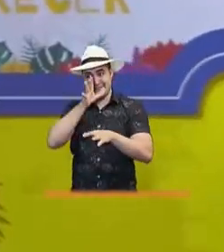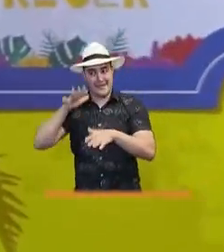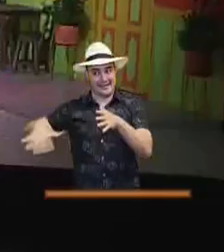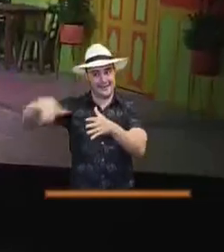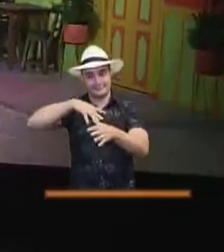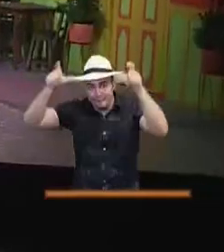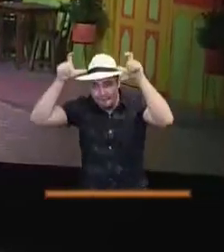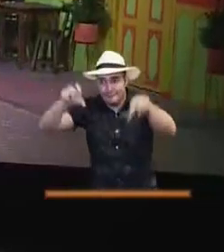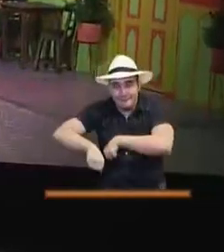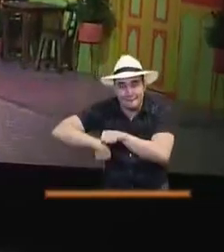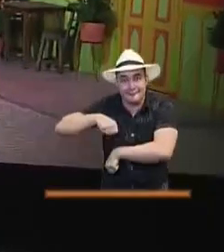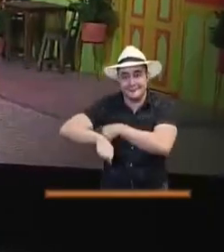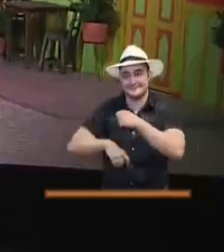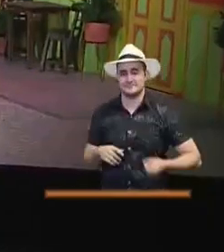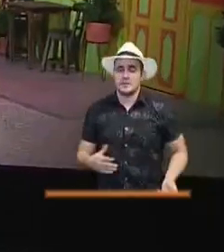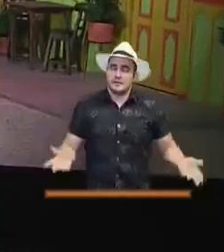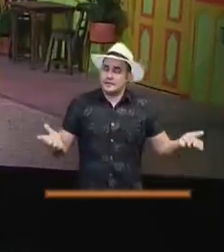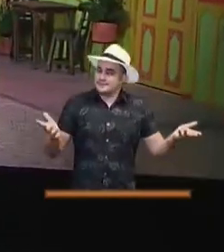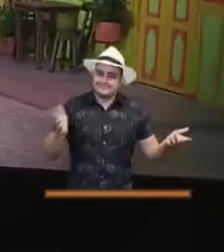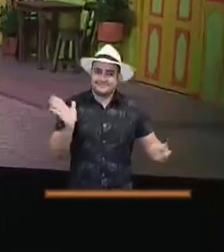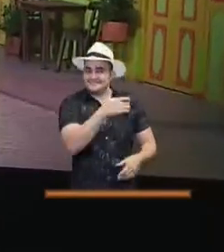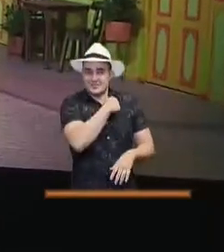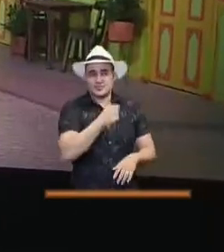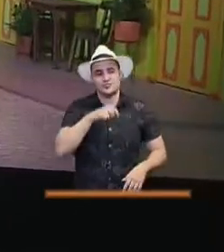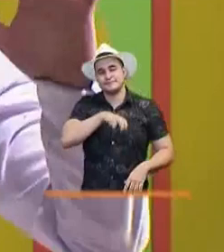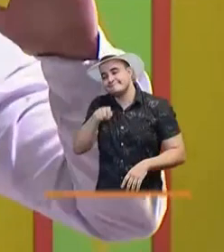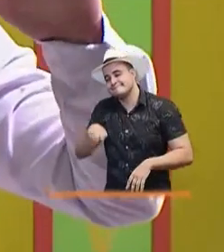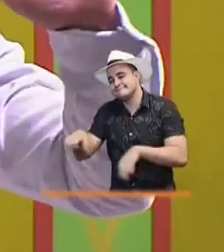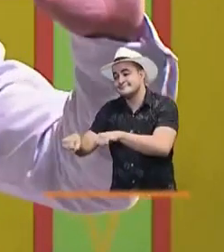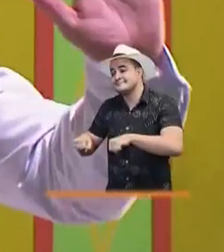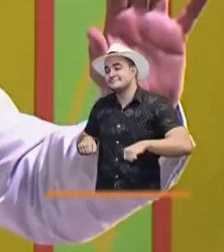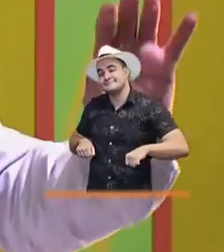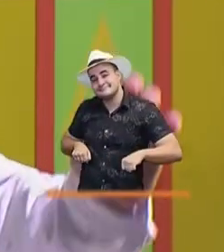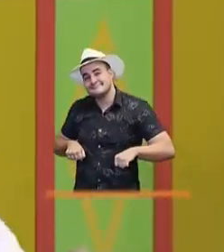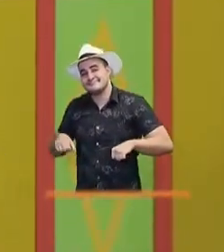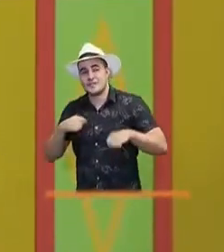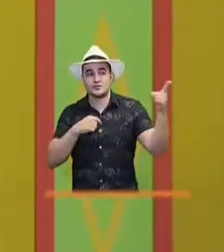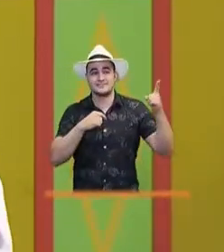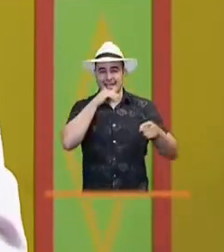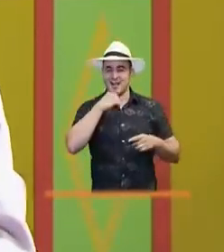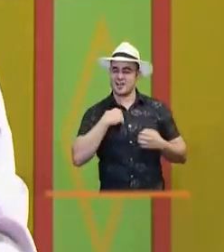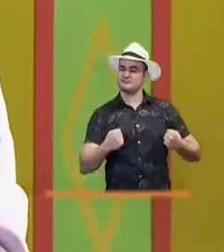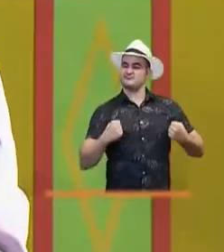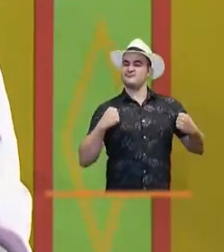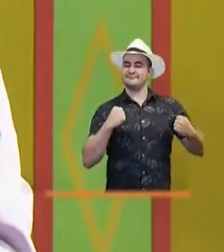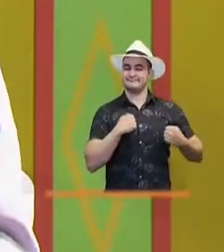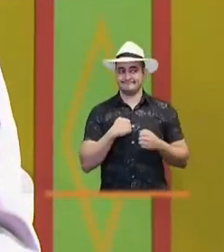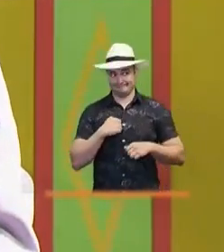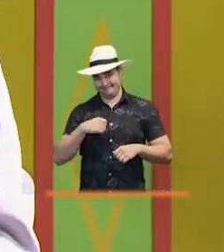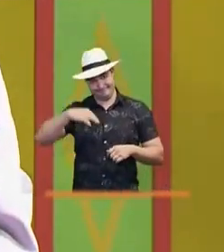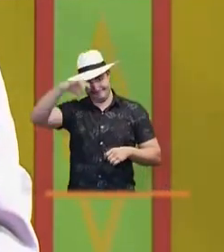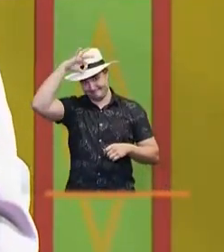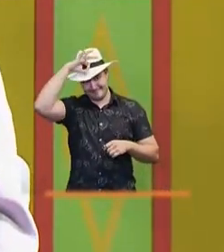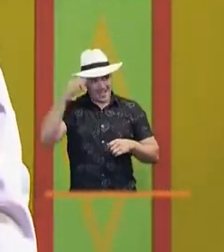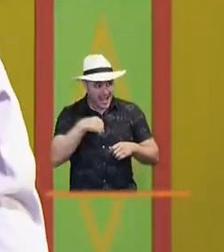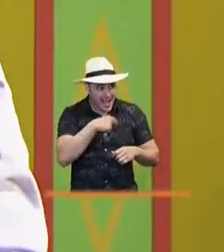pesebrera. Mejor me voy pa'l balcón, porque usted está convencido que si me